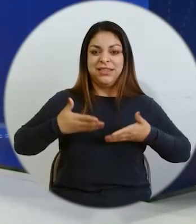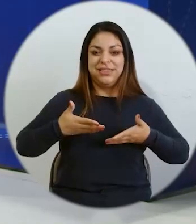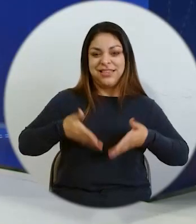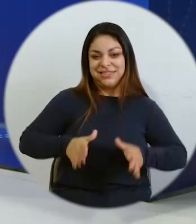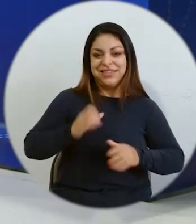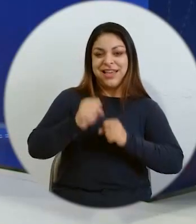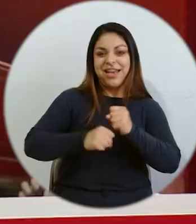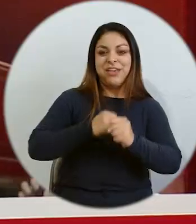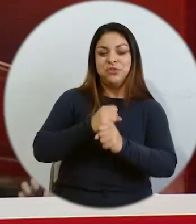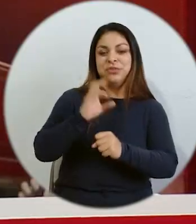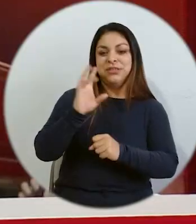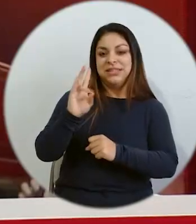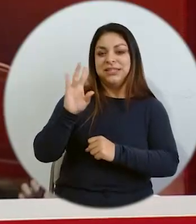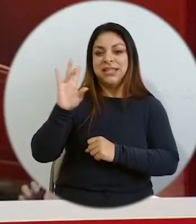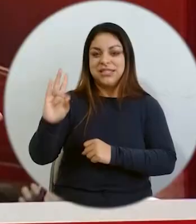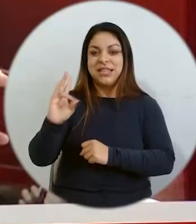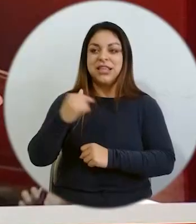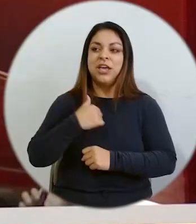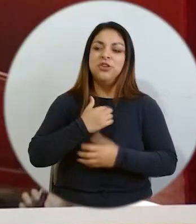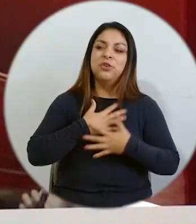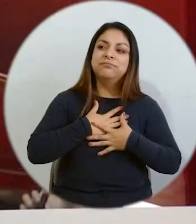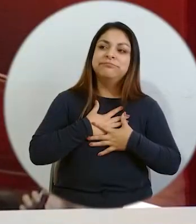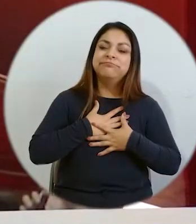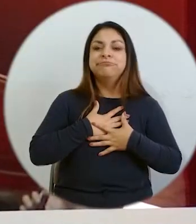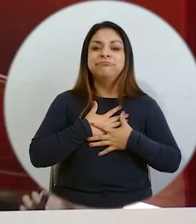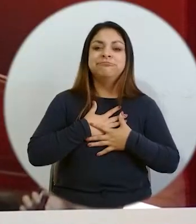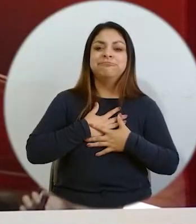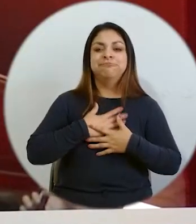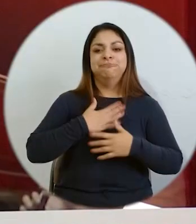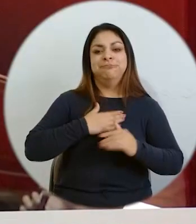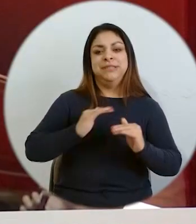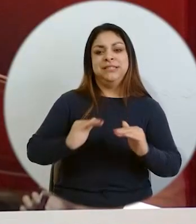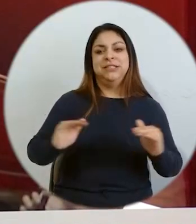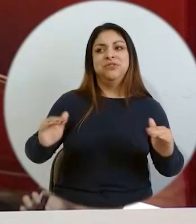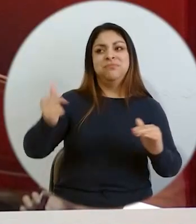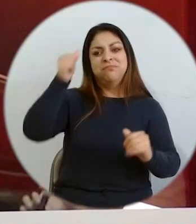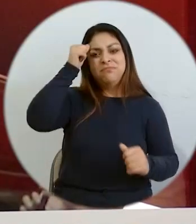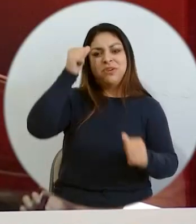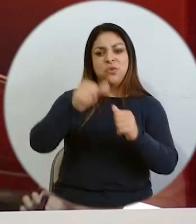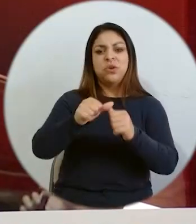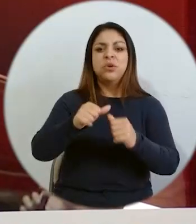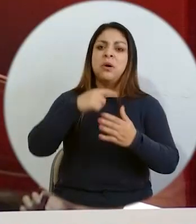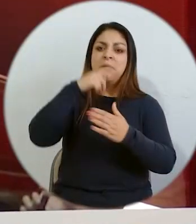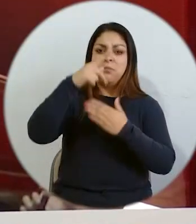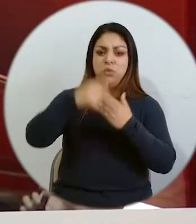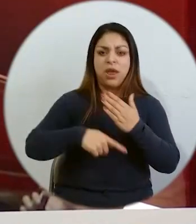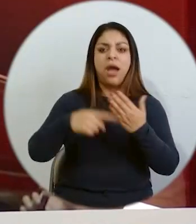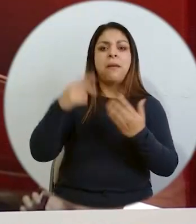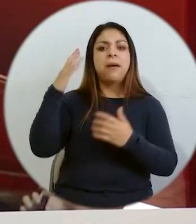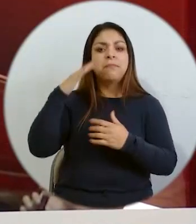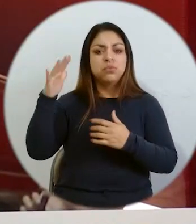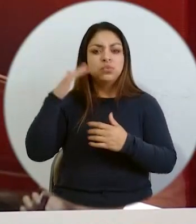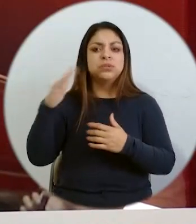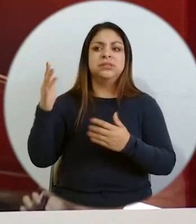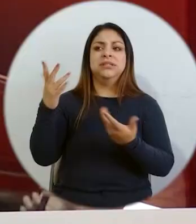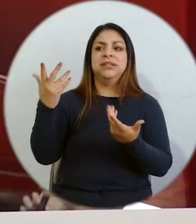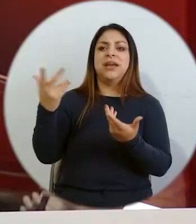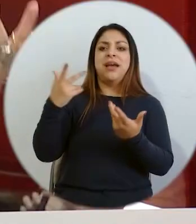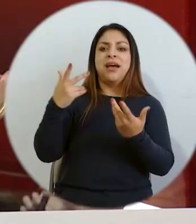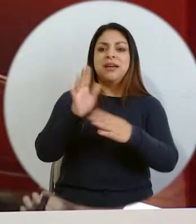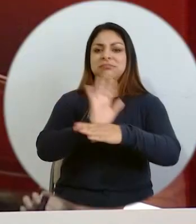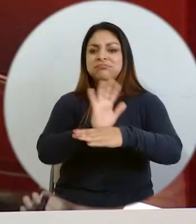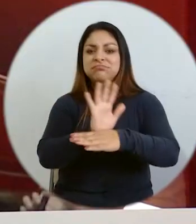modelo 77 y ya hablo con nostalgia de mi niñez por los programas, la música que escuchábamos,